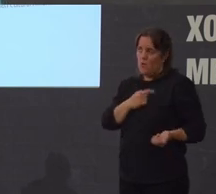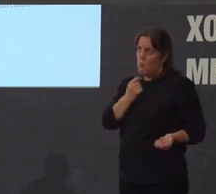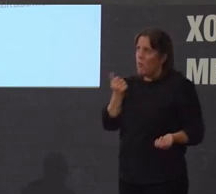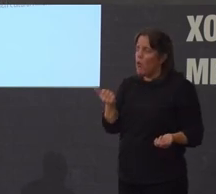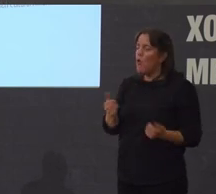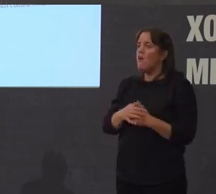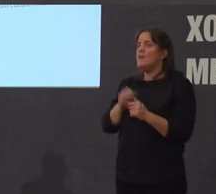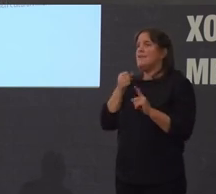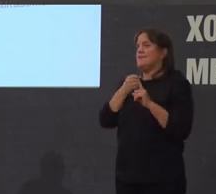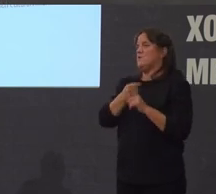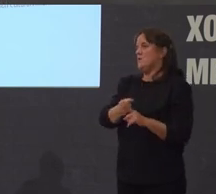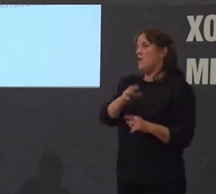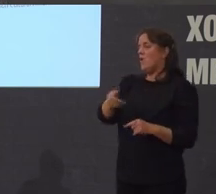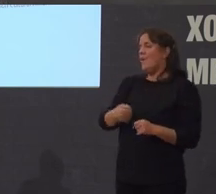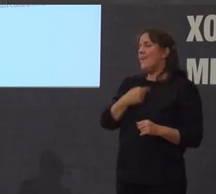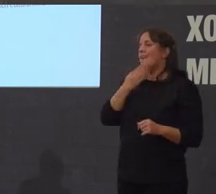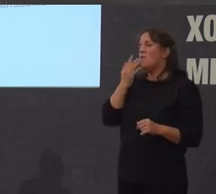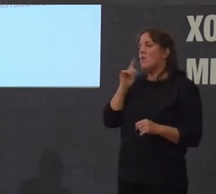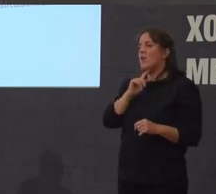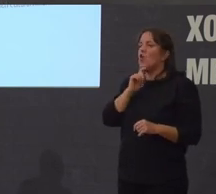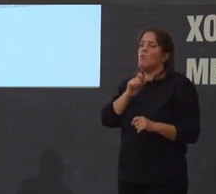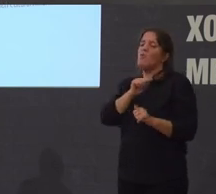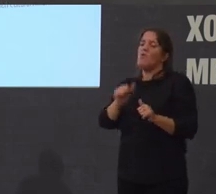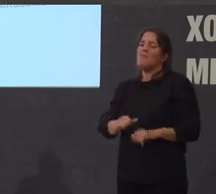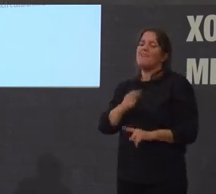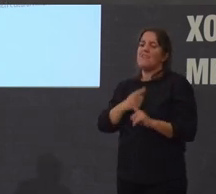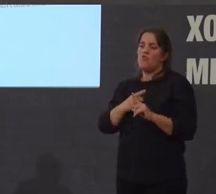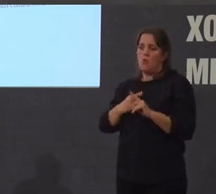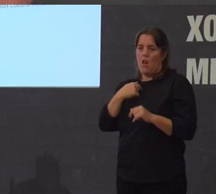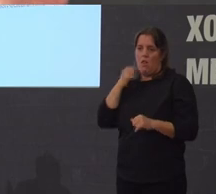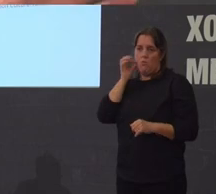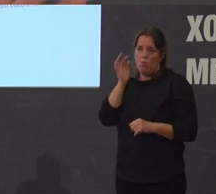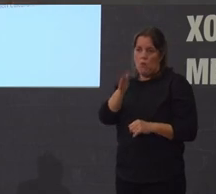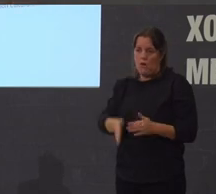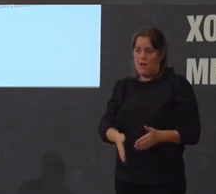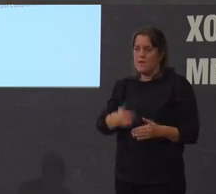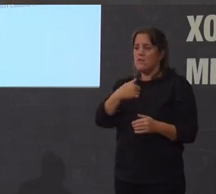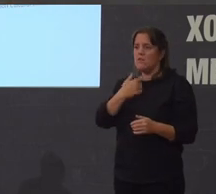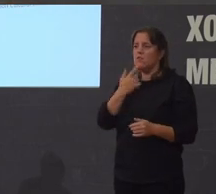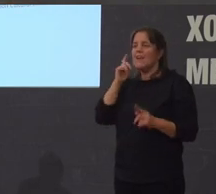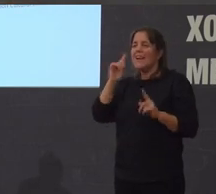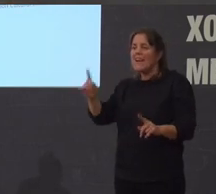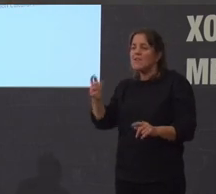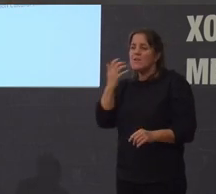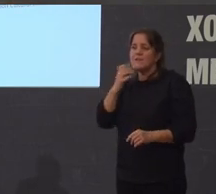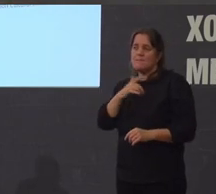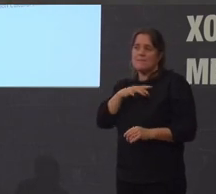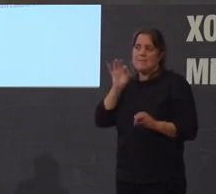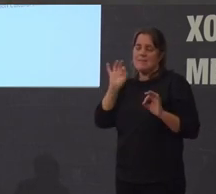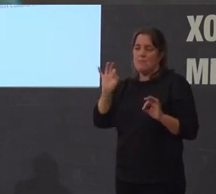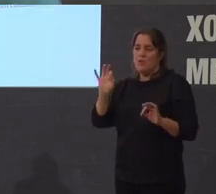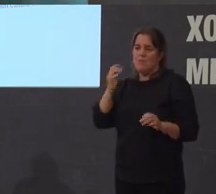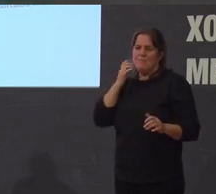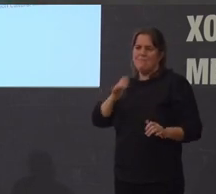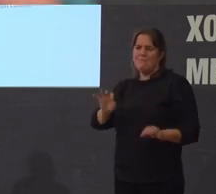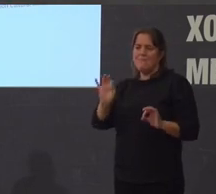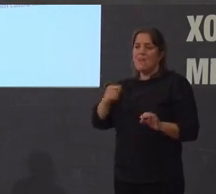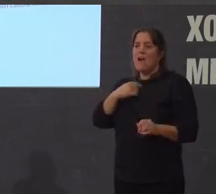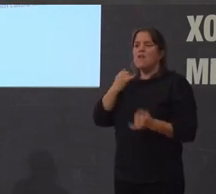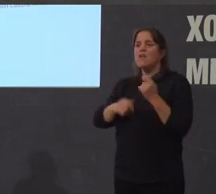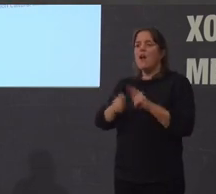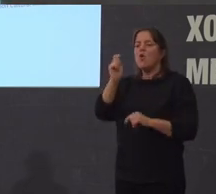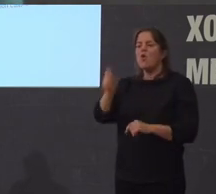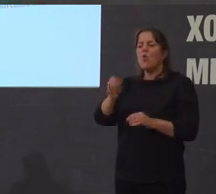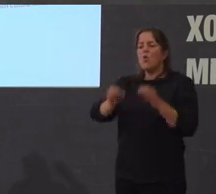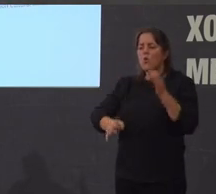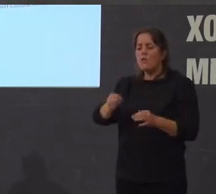el carácter sexual a esa mujer no y en este caso fue una rara excepción así que os urbano condenan a